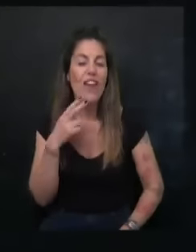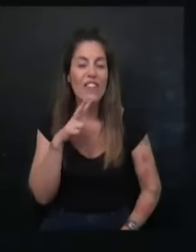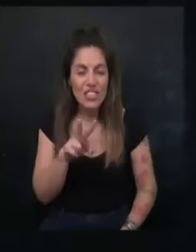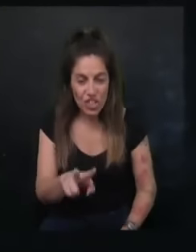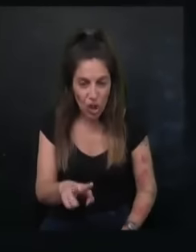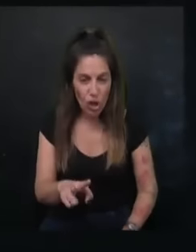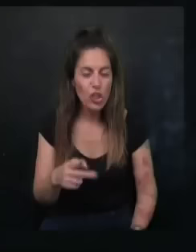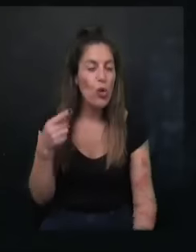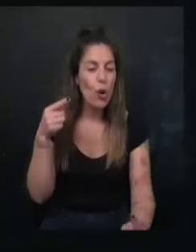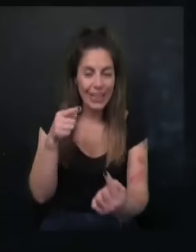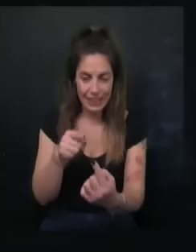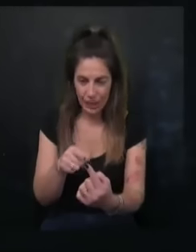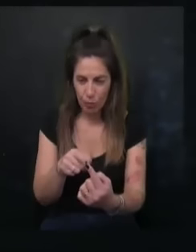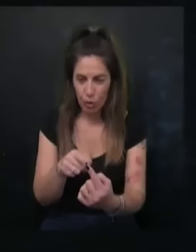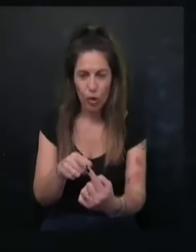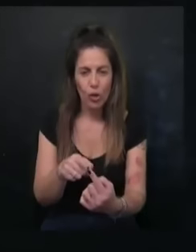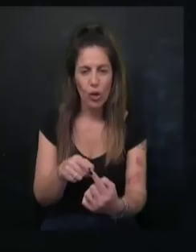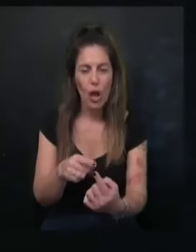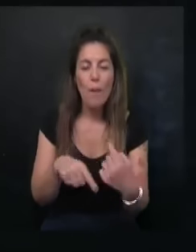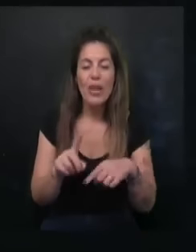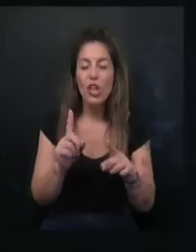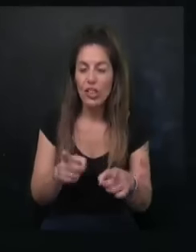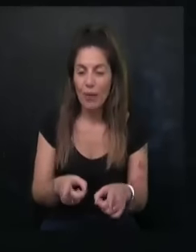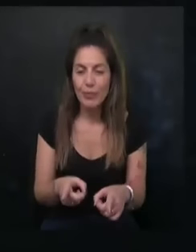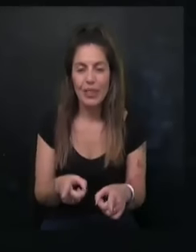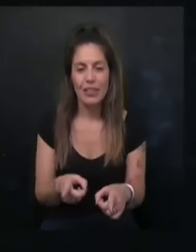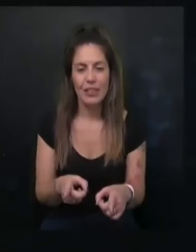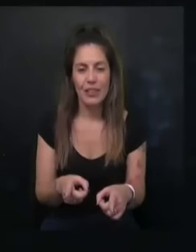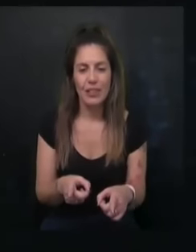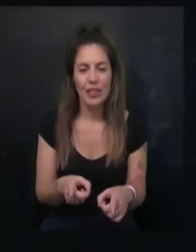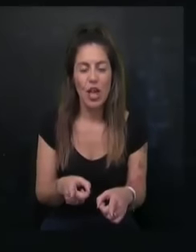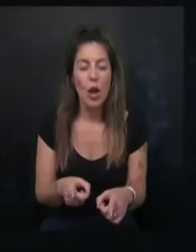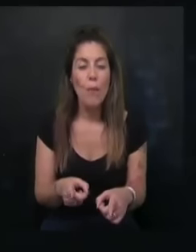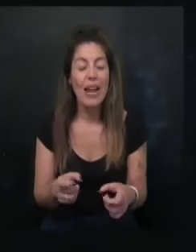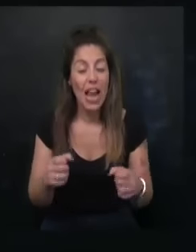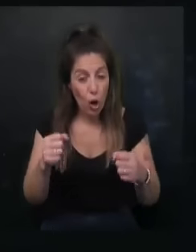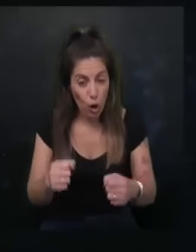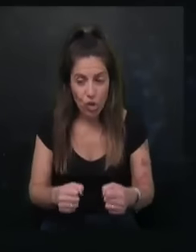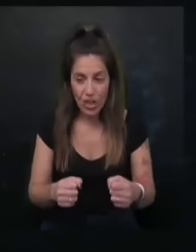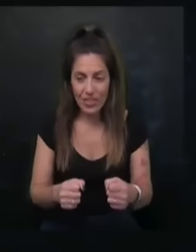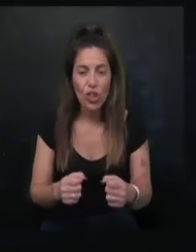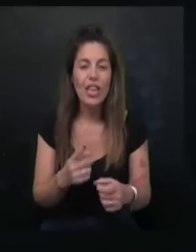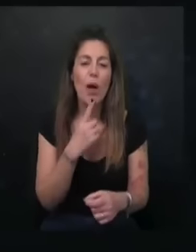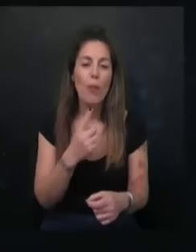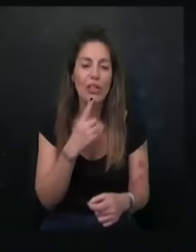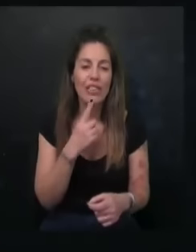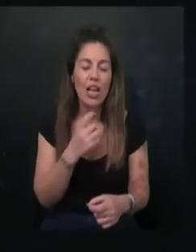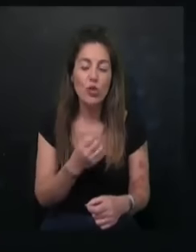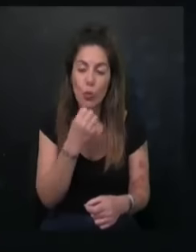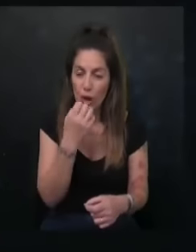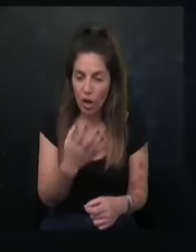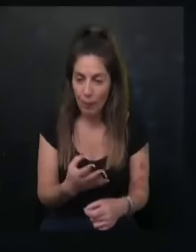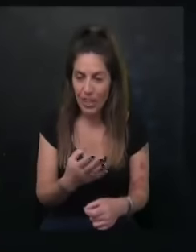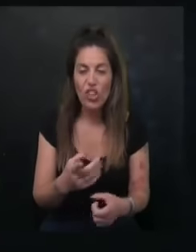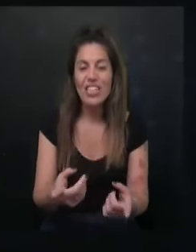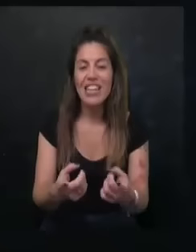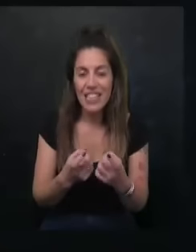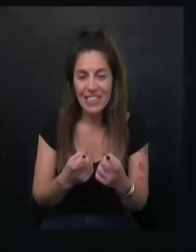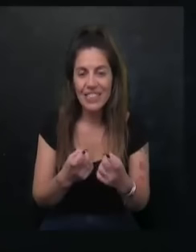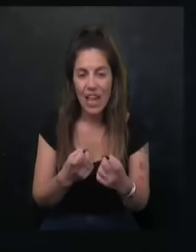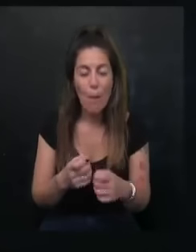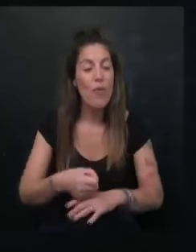una misión pero también para la consolidación de las políticas y su mejoramiento se requieren